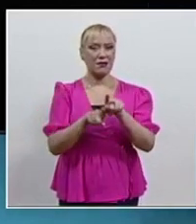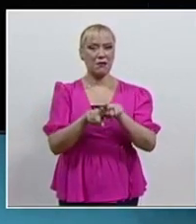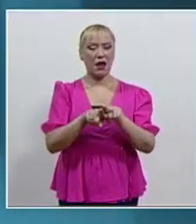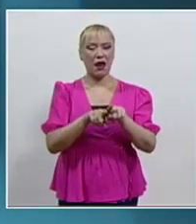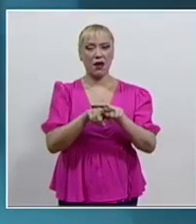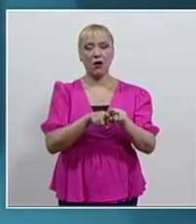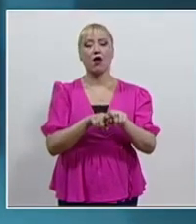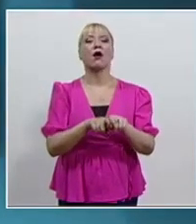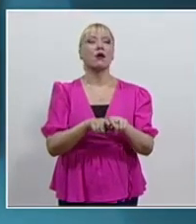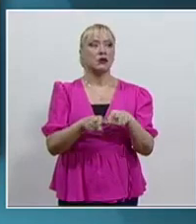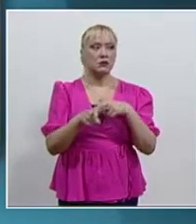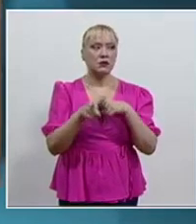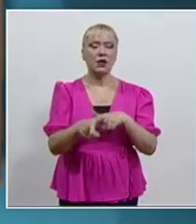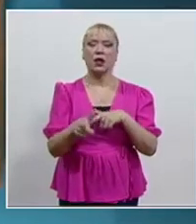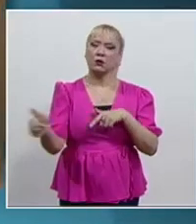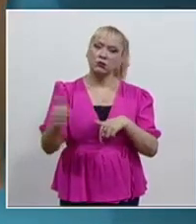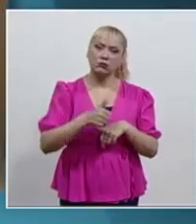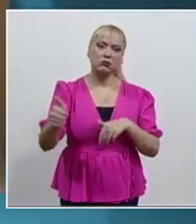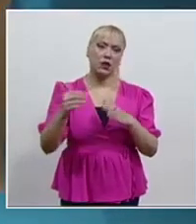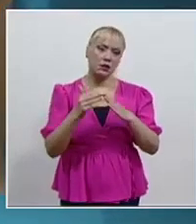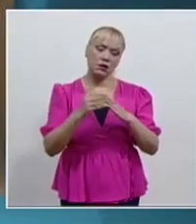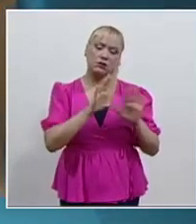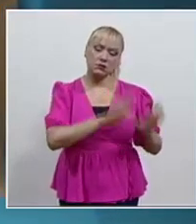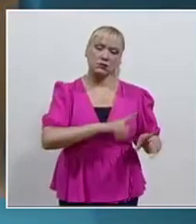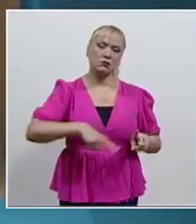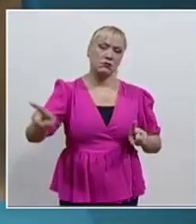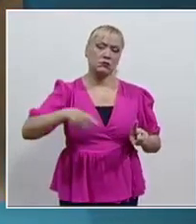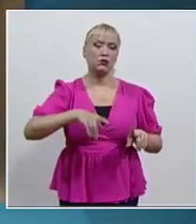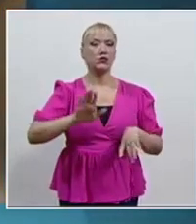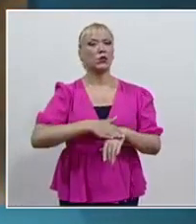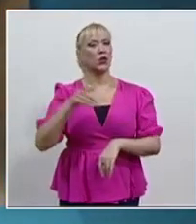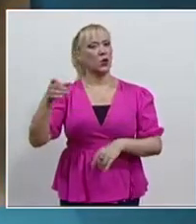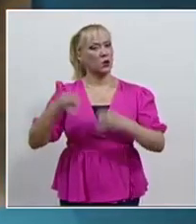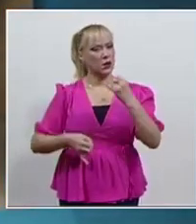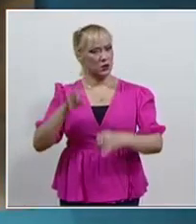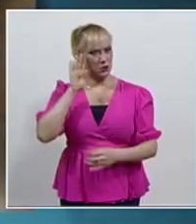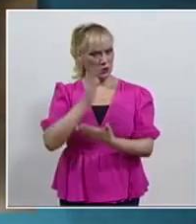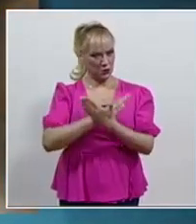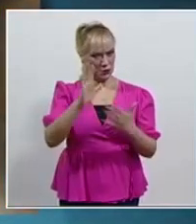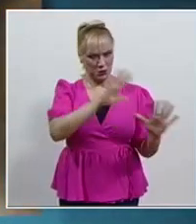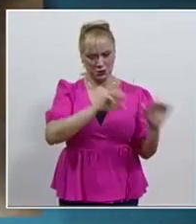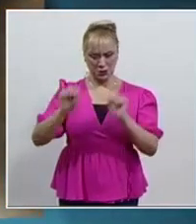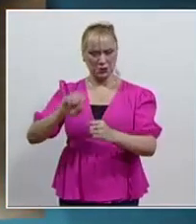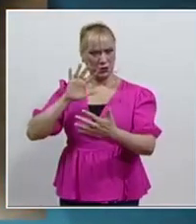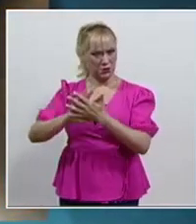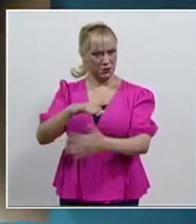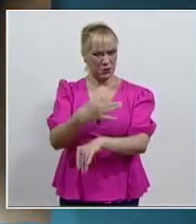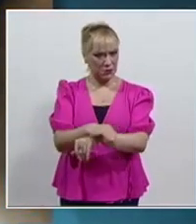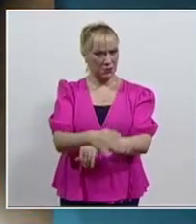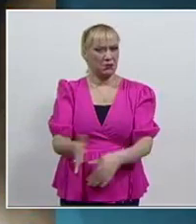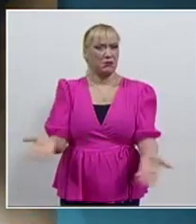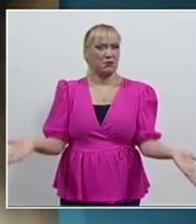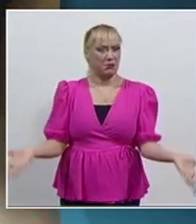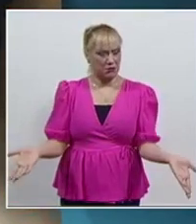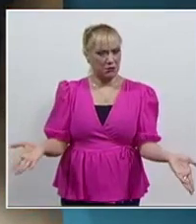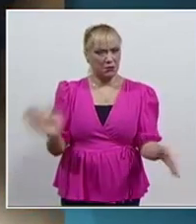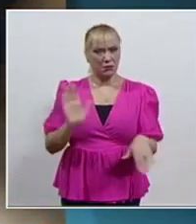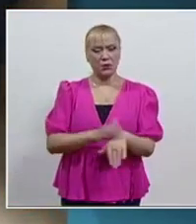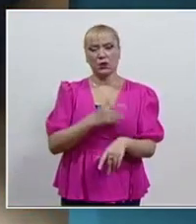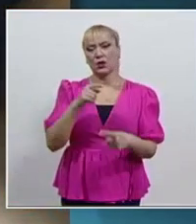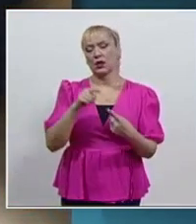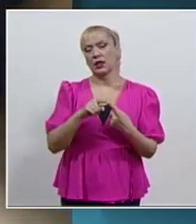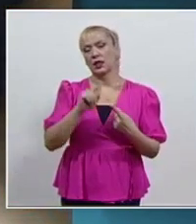libertad. Lo anterior porque el juez consideró que se había utilizado en exceso la prisión preventiva, pues Herminio Monfil y Jaime